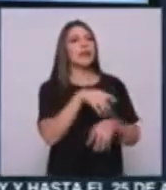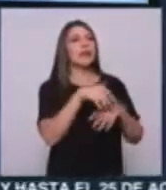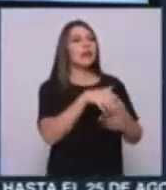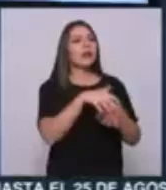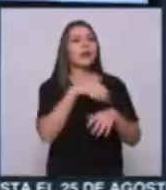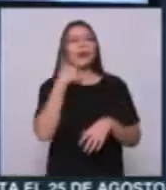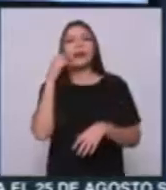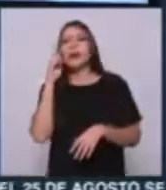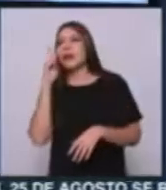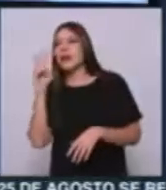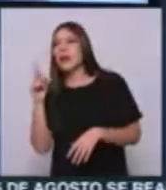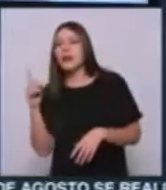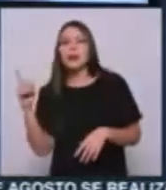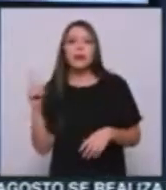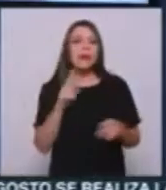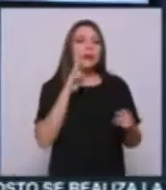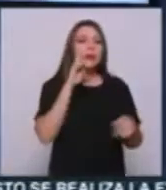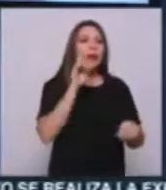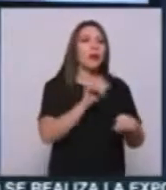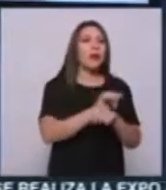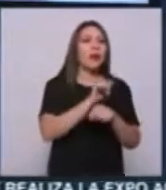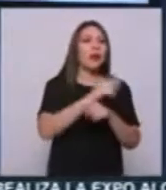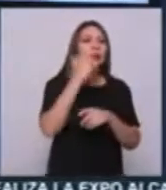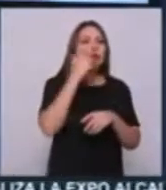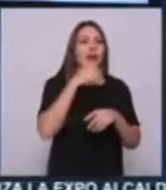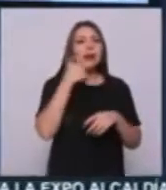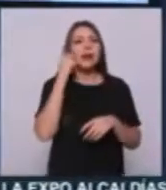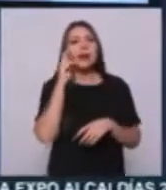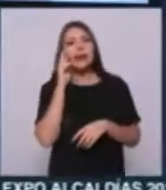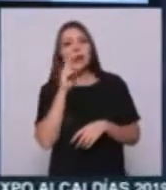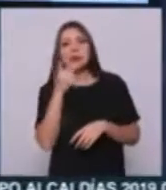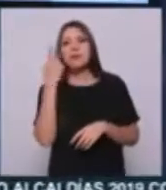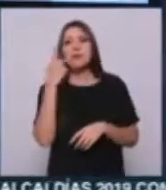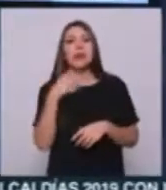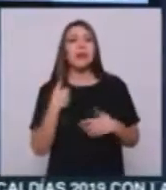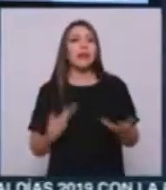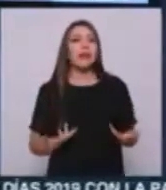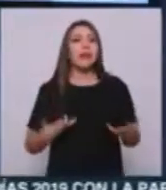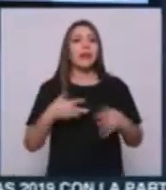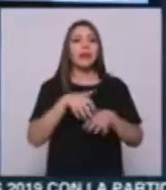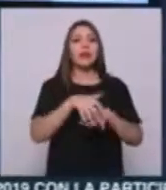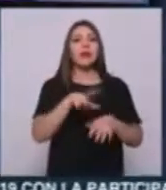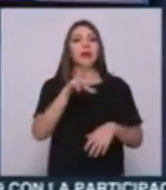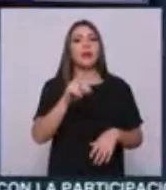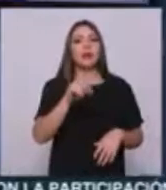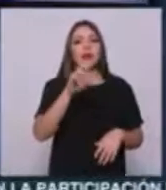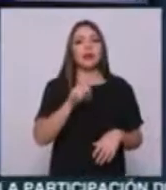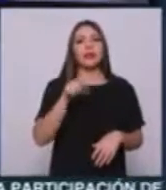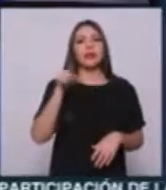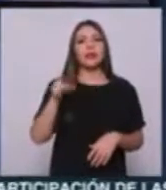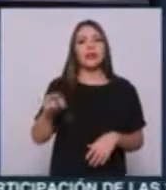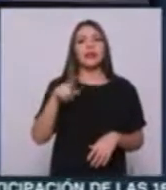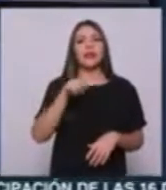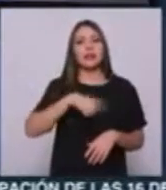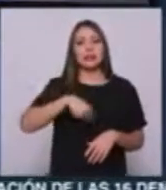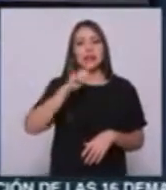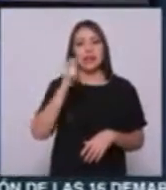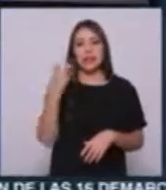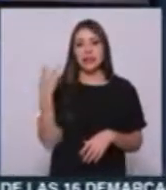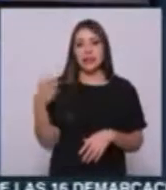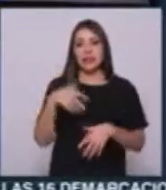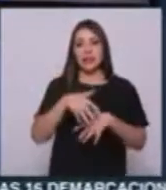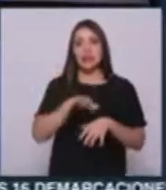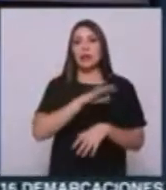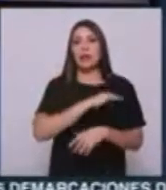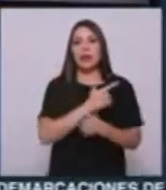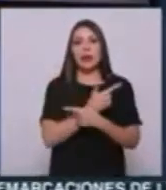acercas, ves los carros alegóricos y demás, pero no eres parte del desfile. La megaprocesión de las Catrinas, tú